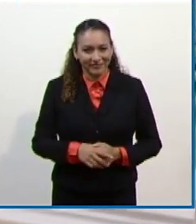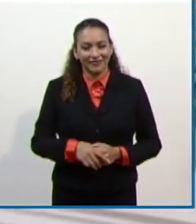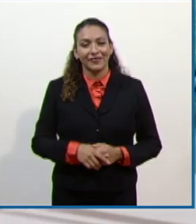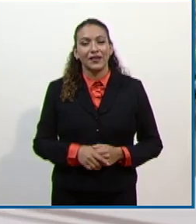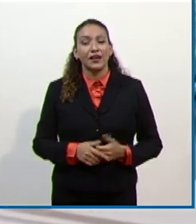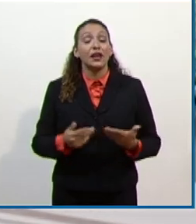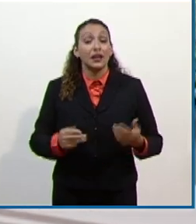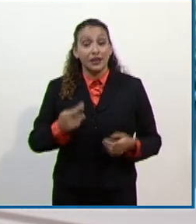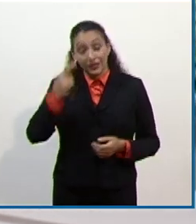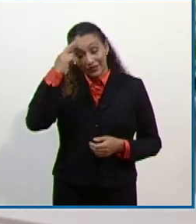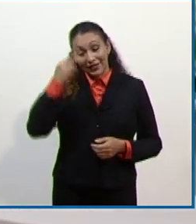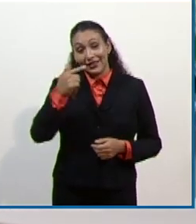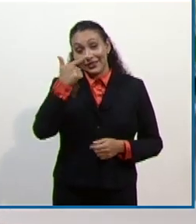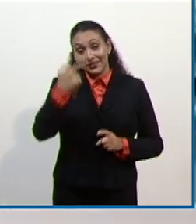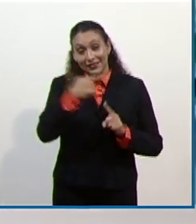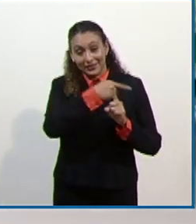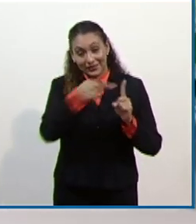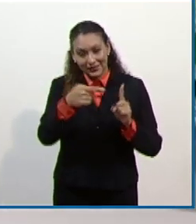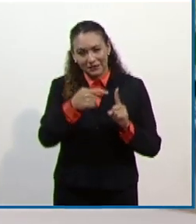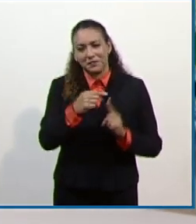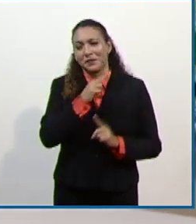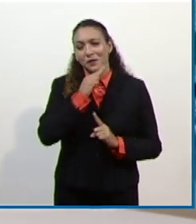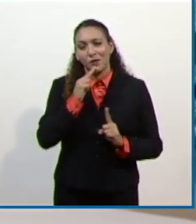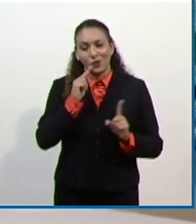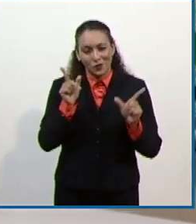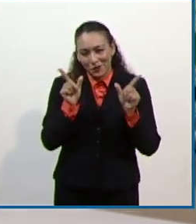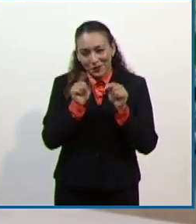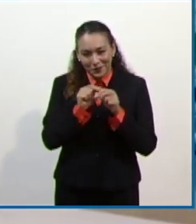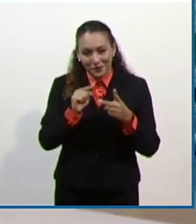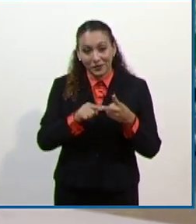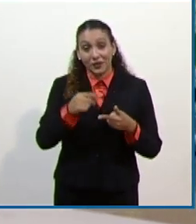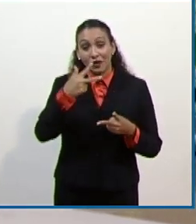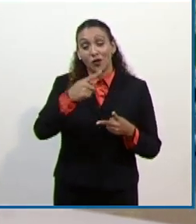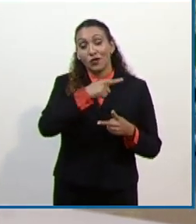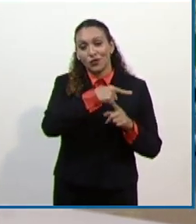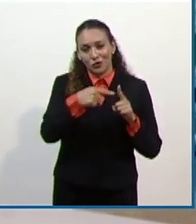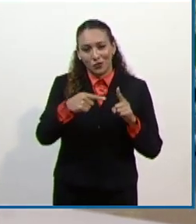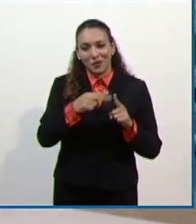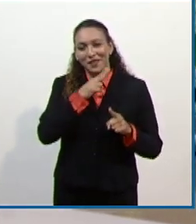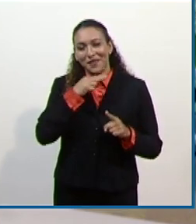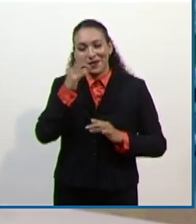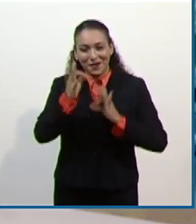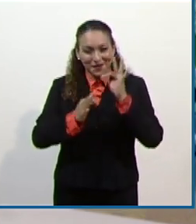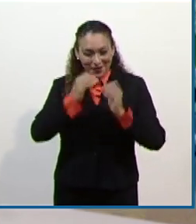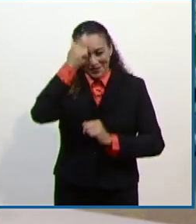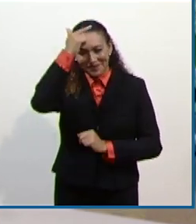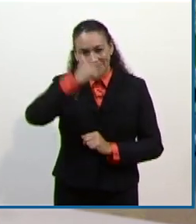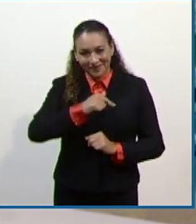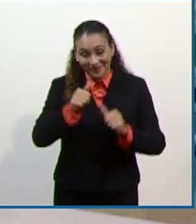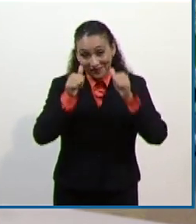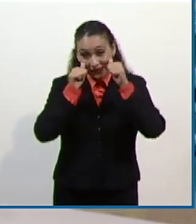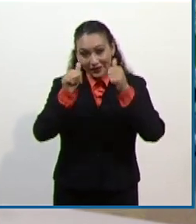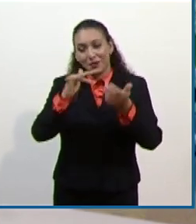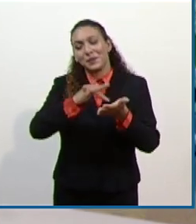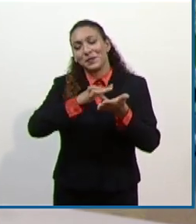de la Federación. Siga a las 19:30 horas nuestro avance informativo y a las 20:30 el noticiario nocturno.